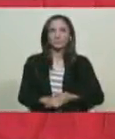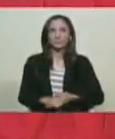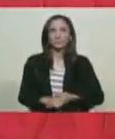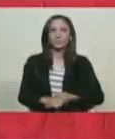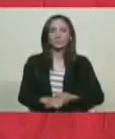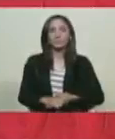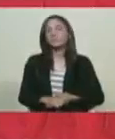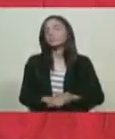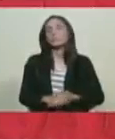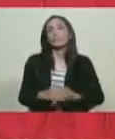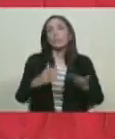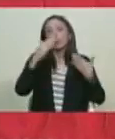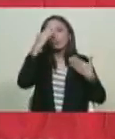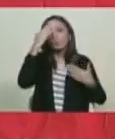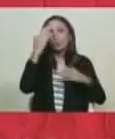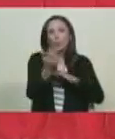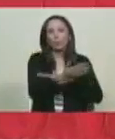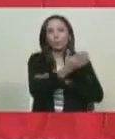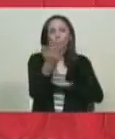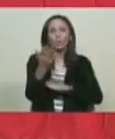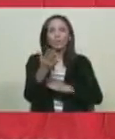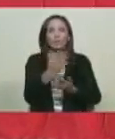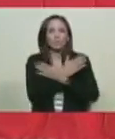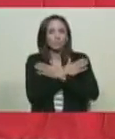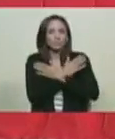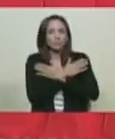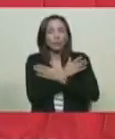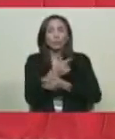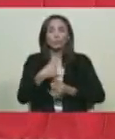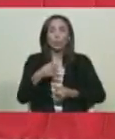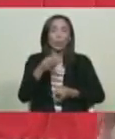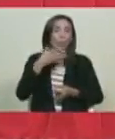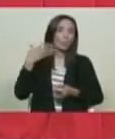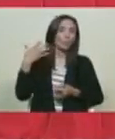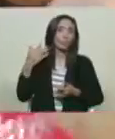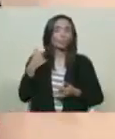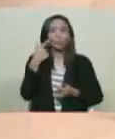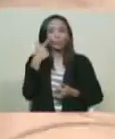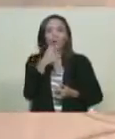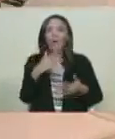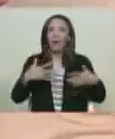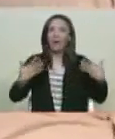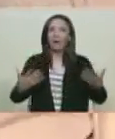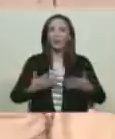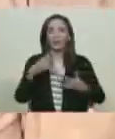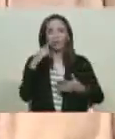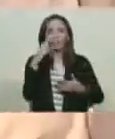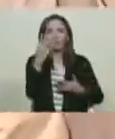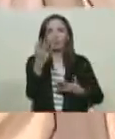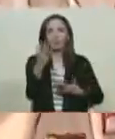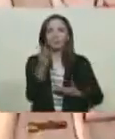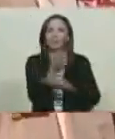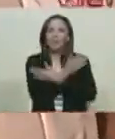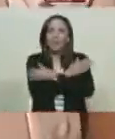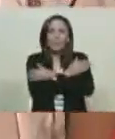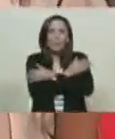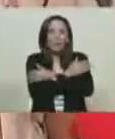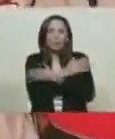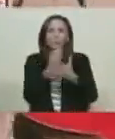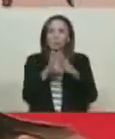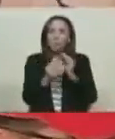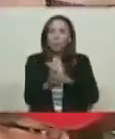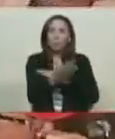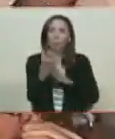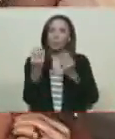Saludo a mis compañeros de trabajo, que les di un abrazo ahorita. Me siento muy contento de verlos, de poder abrazarlo y